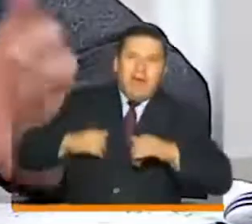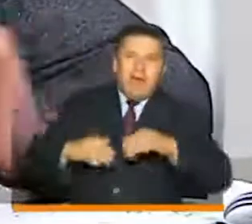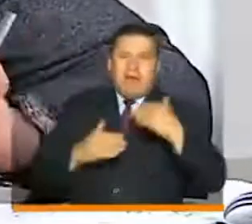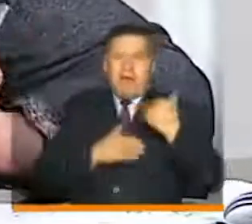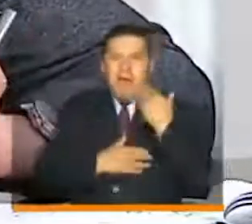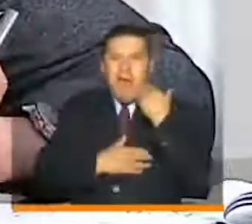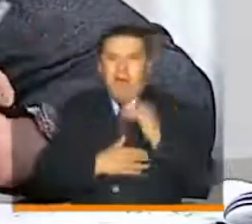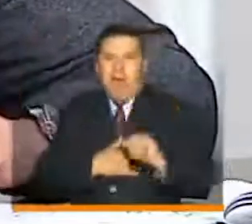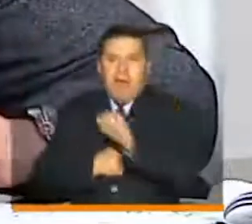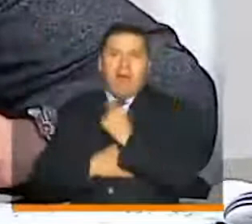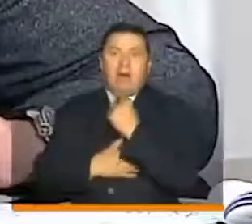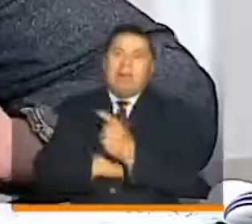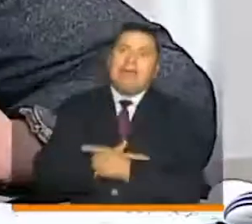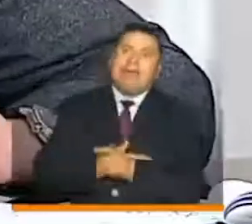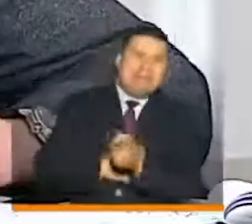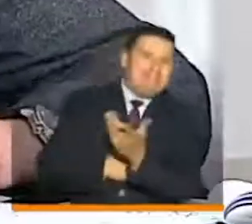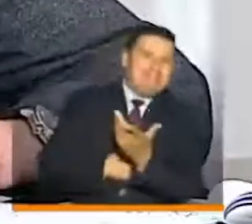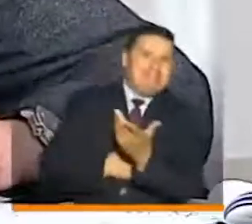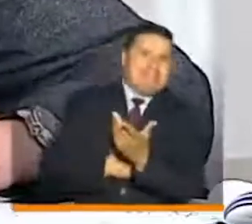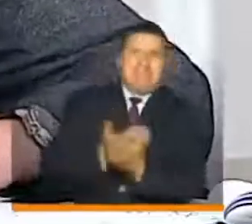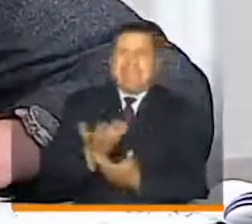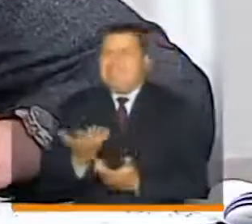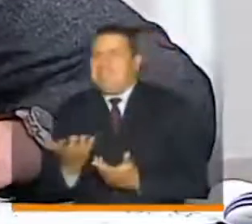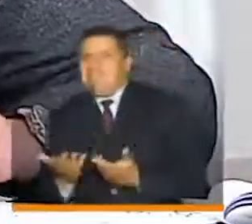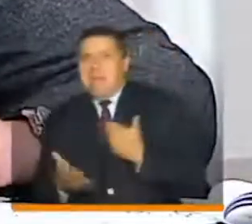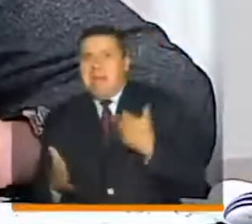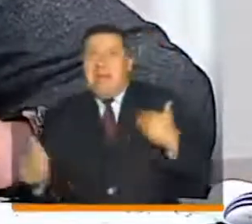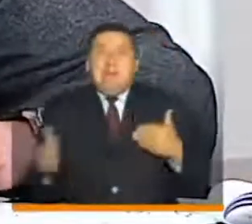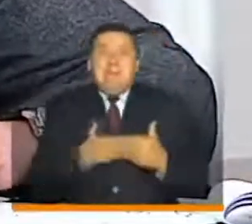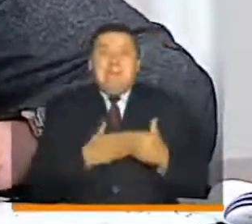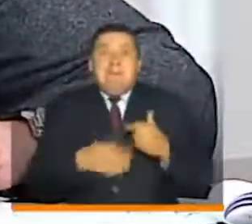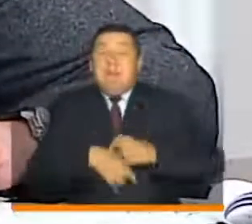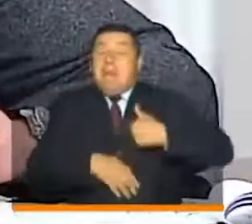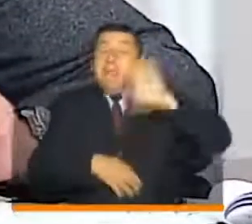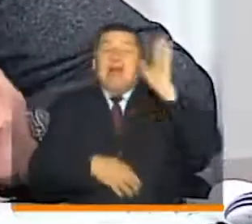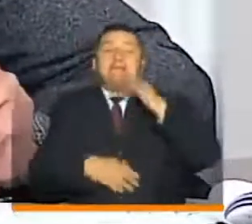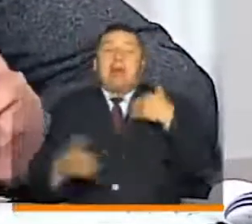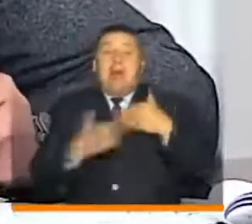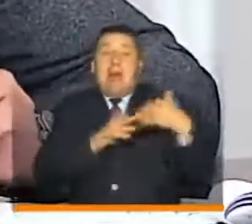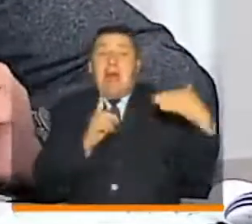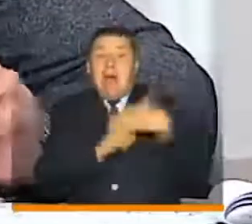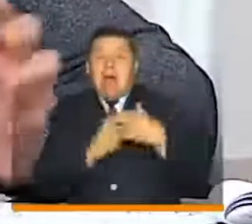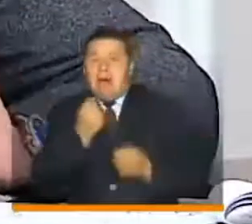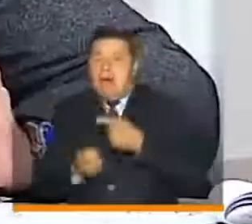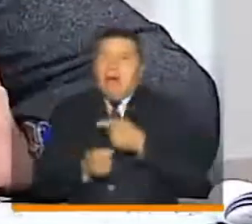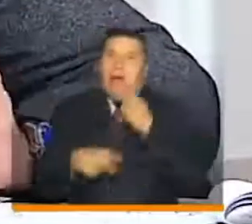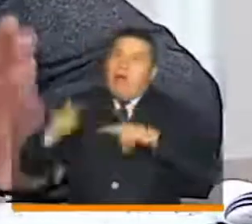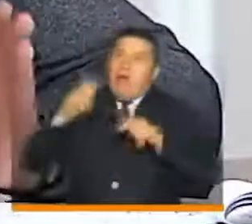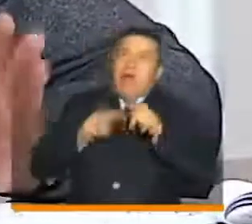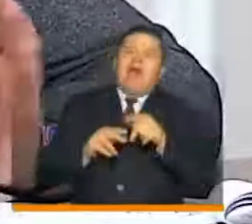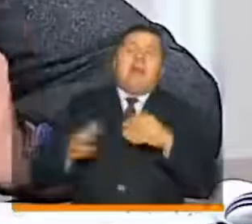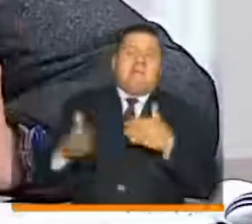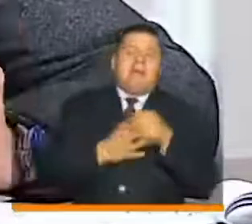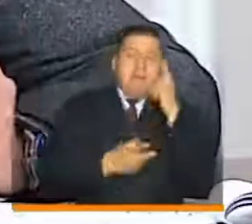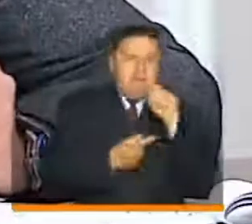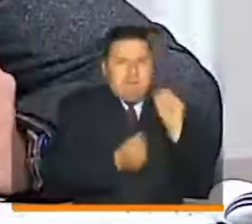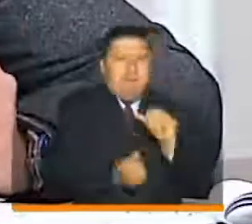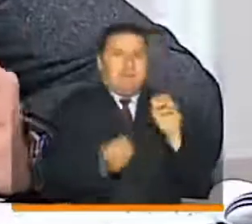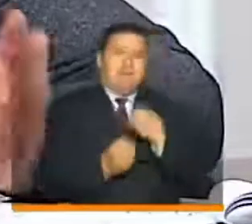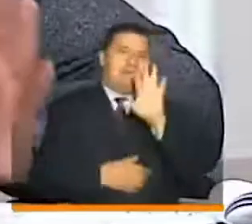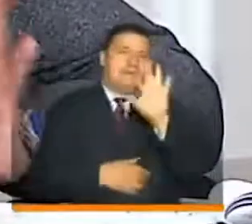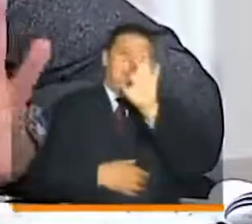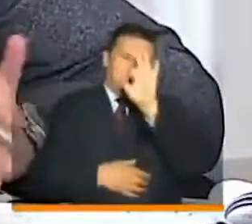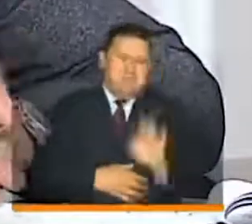los cuales también les dijimos, como ustedes son un sector que estuvo cerrado más tiempo y que ha tenido una afectación mayor, también lo vamos a llevar ese subsidio a un